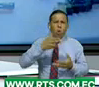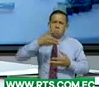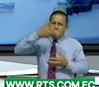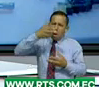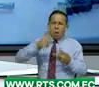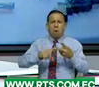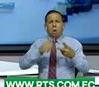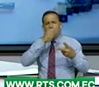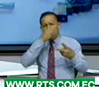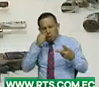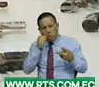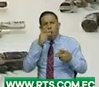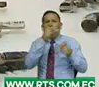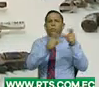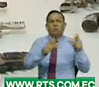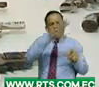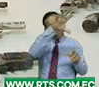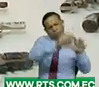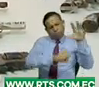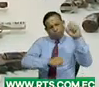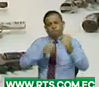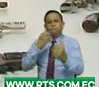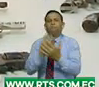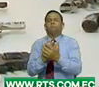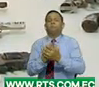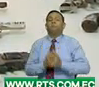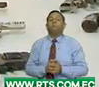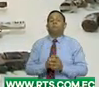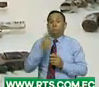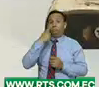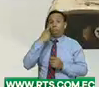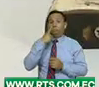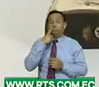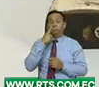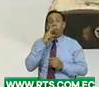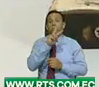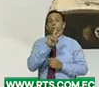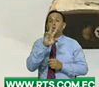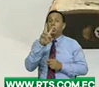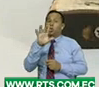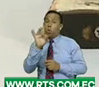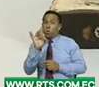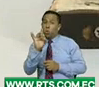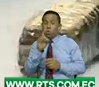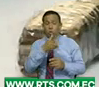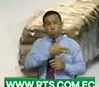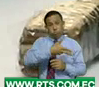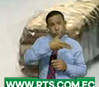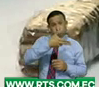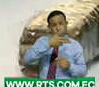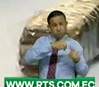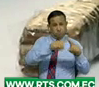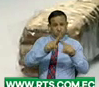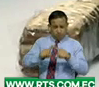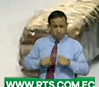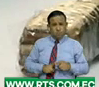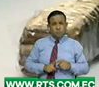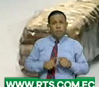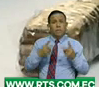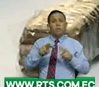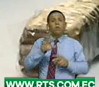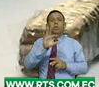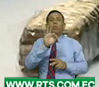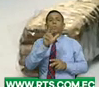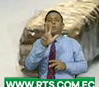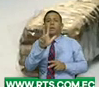sujetos estas 28 armas de fuego 132 municiones y 93 armas blancas fue